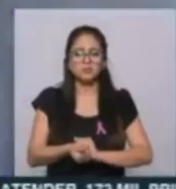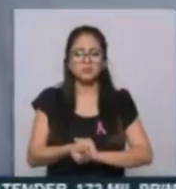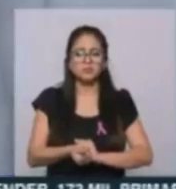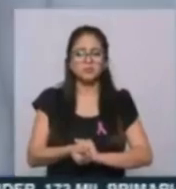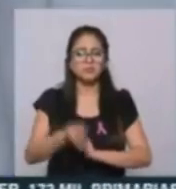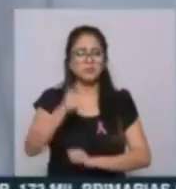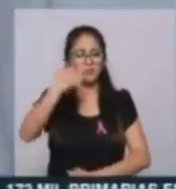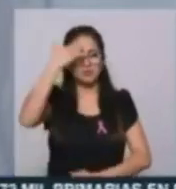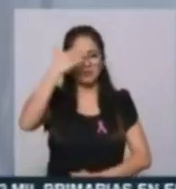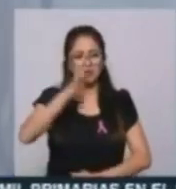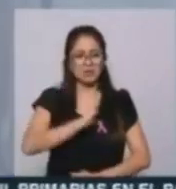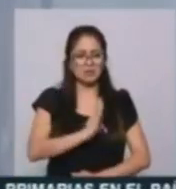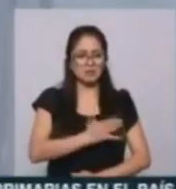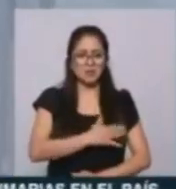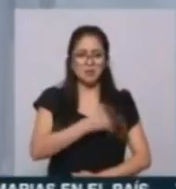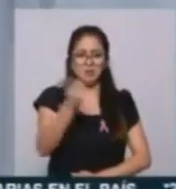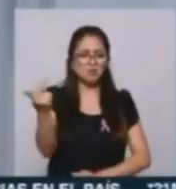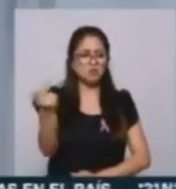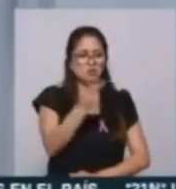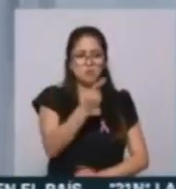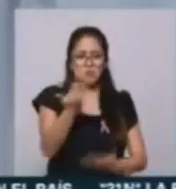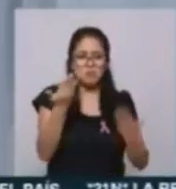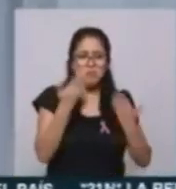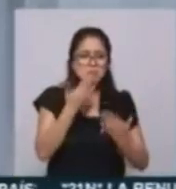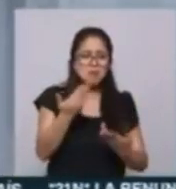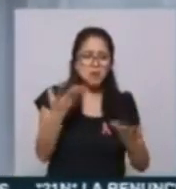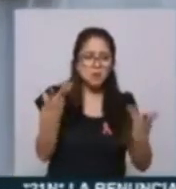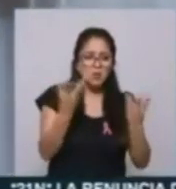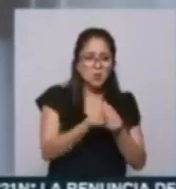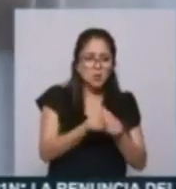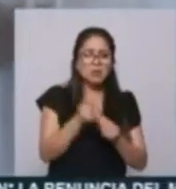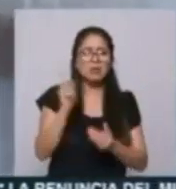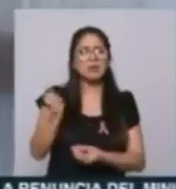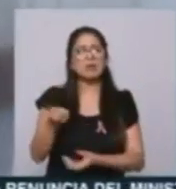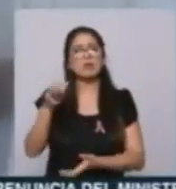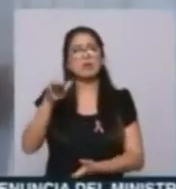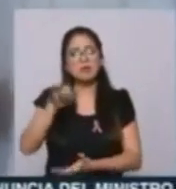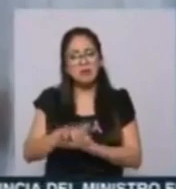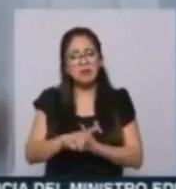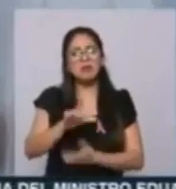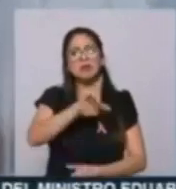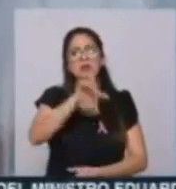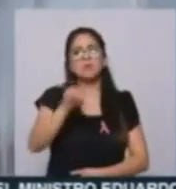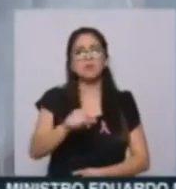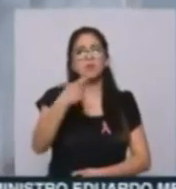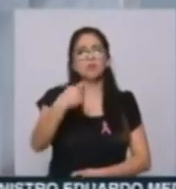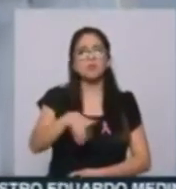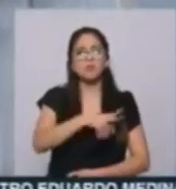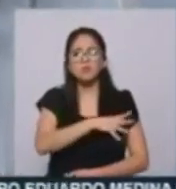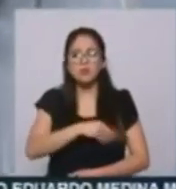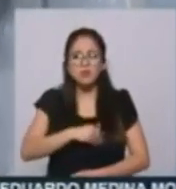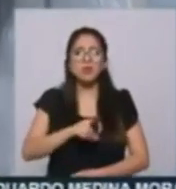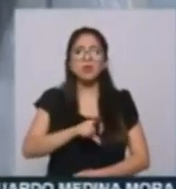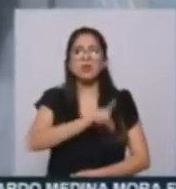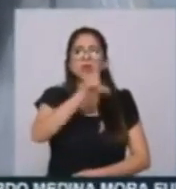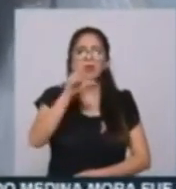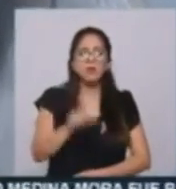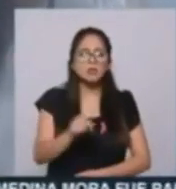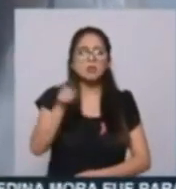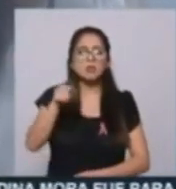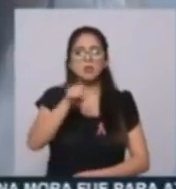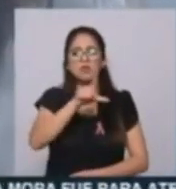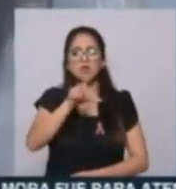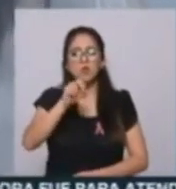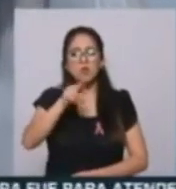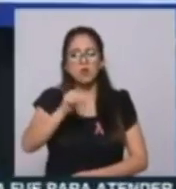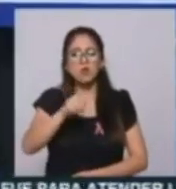los españoles no están de acuerdo con esa relación, se casan, tienen sus hijos, y bueno, es cuando viene el sacrificio de la Llorona,